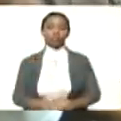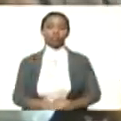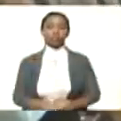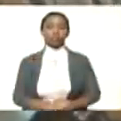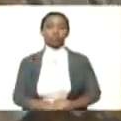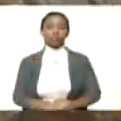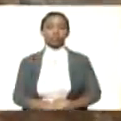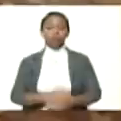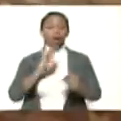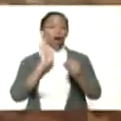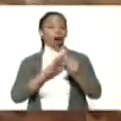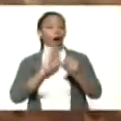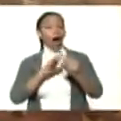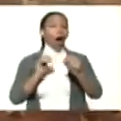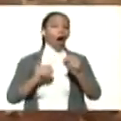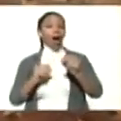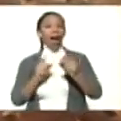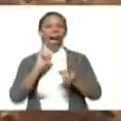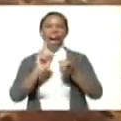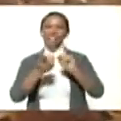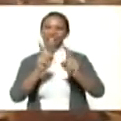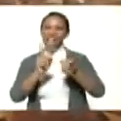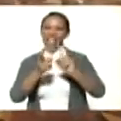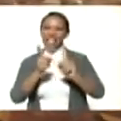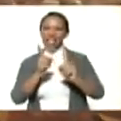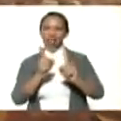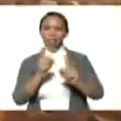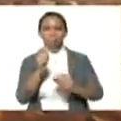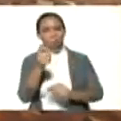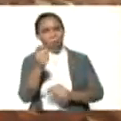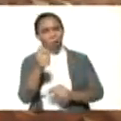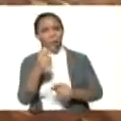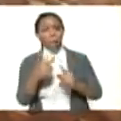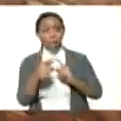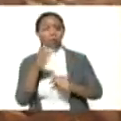buen cantante, aunque lo hacía pocas veces.